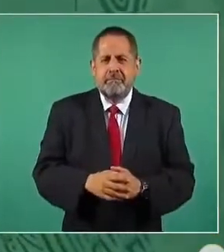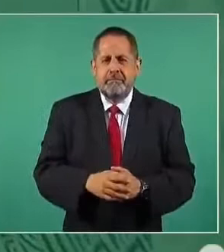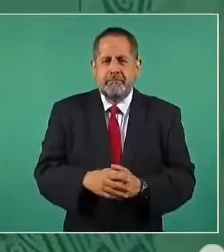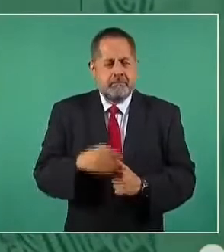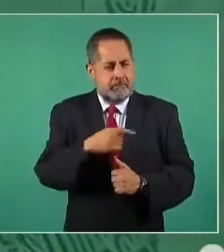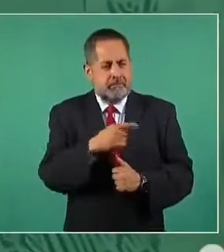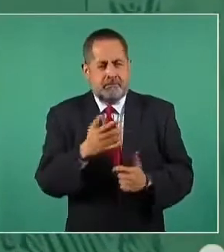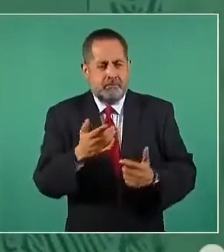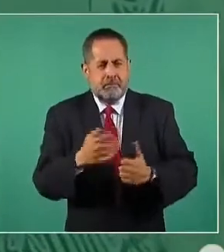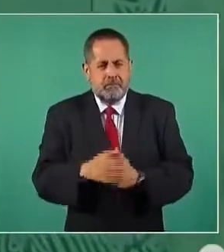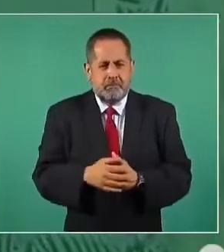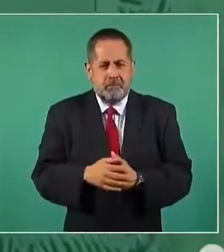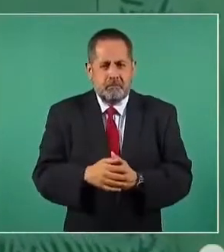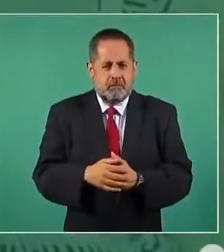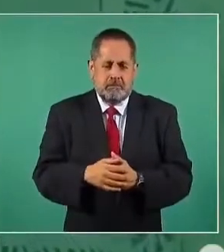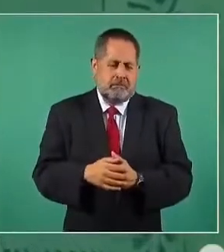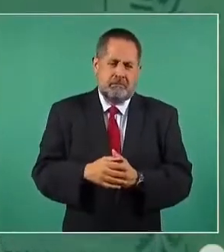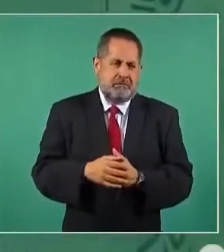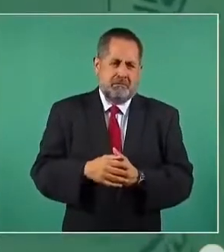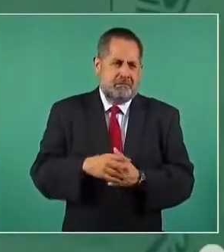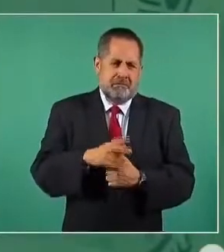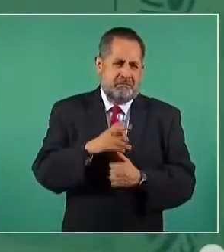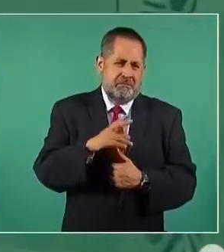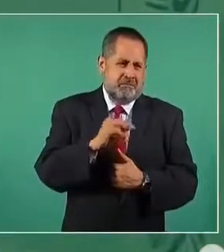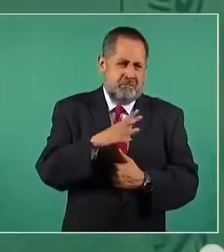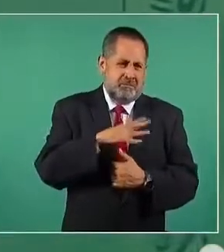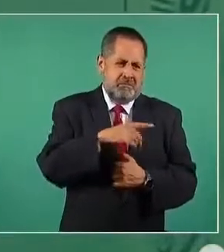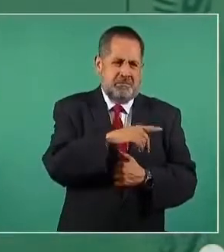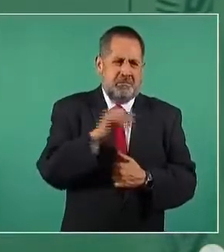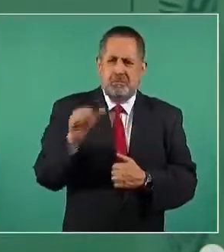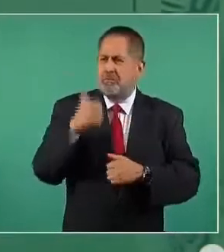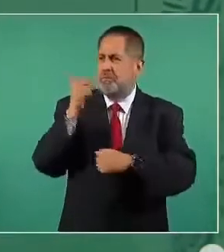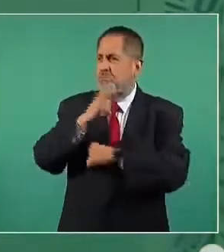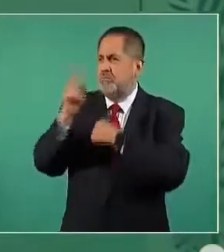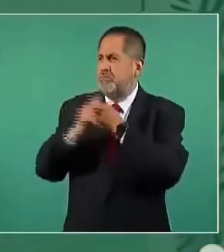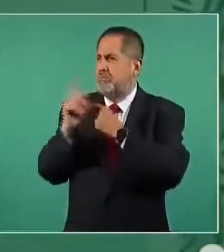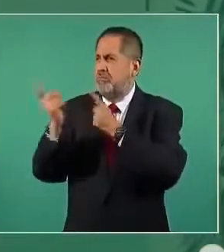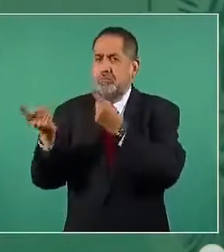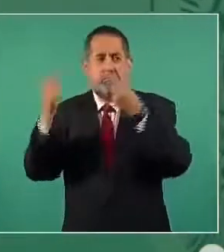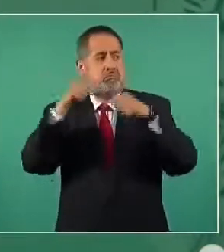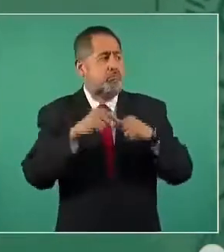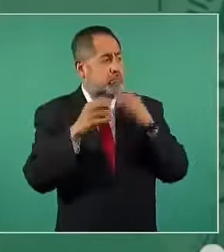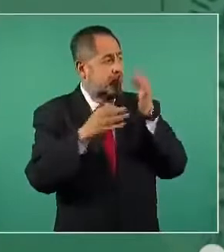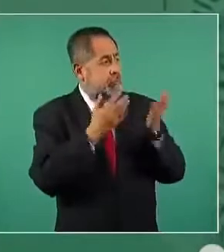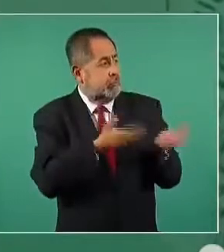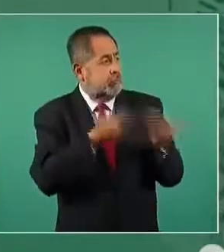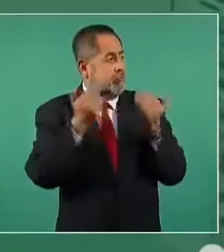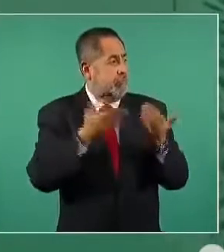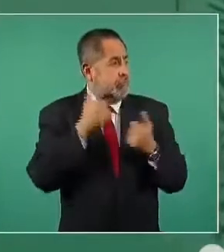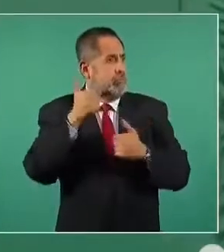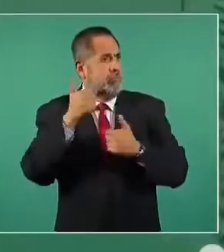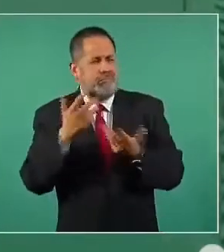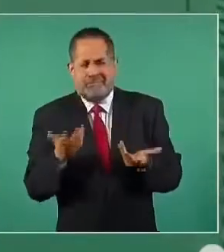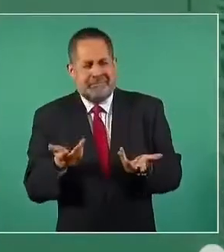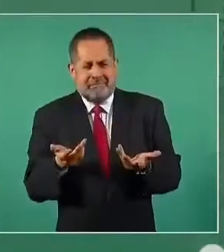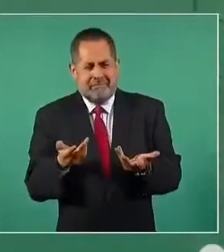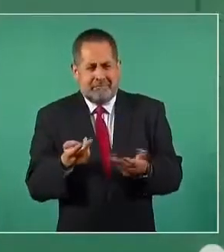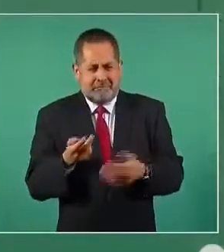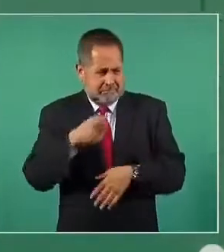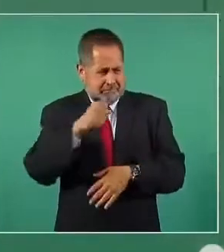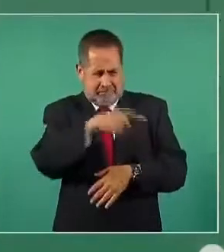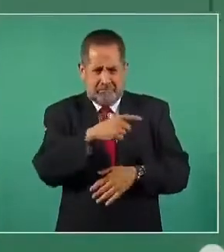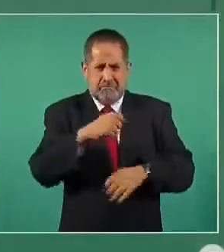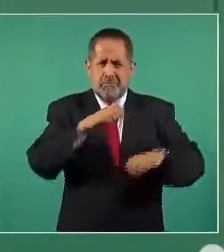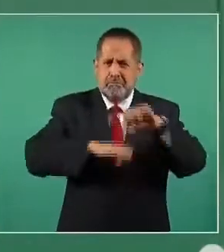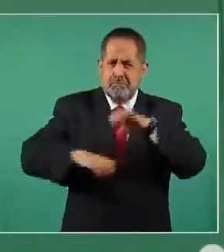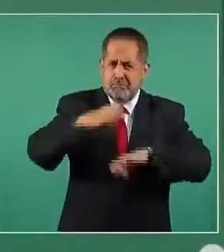y eso pues no se acostumbra en ninguna parte. Para eso son las embajadas.